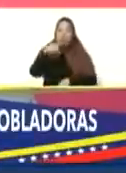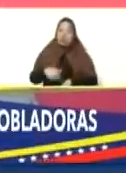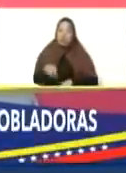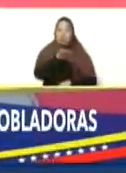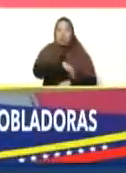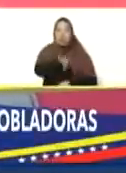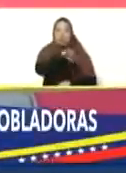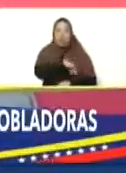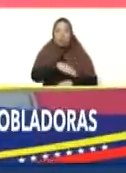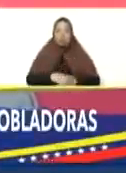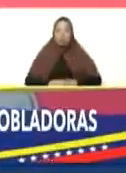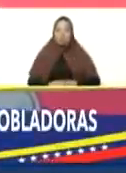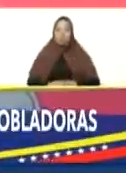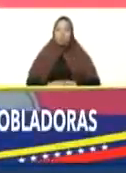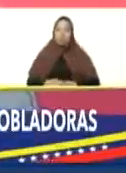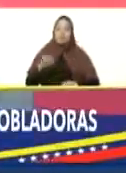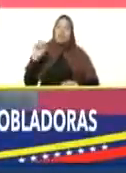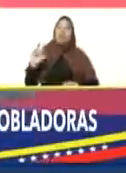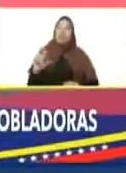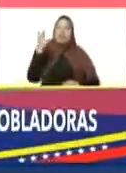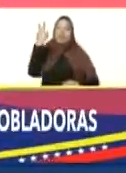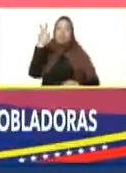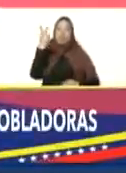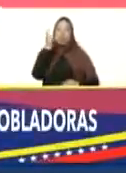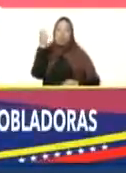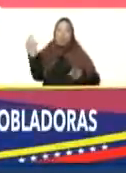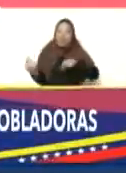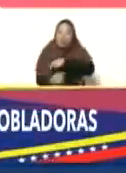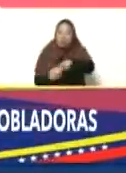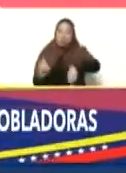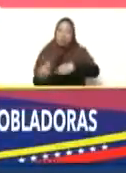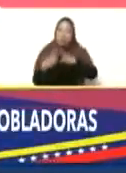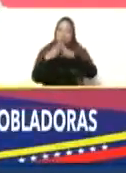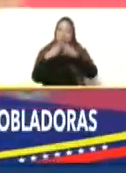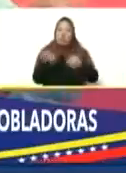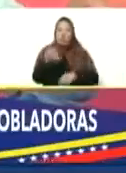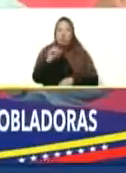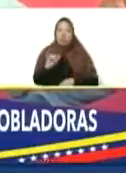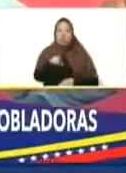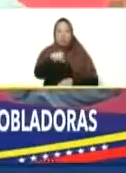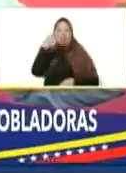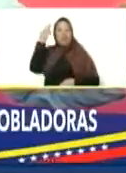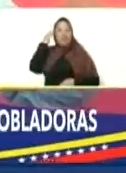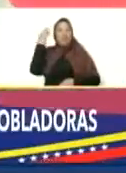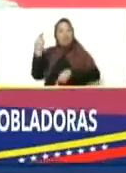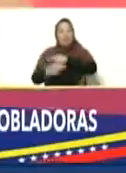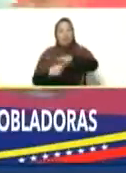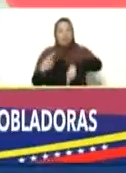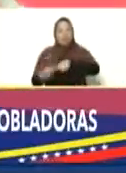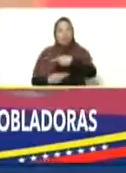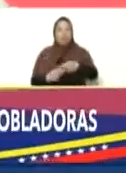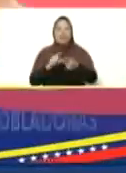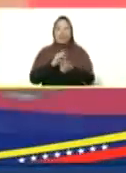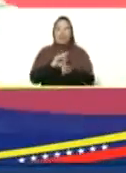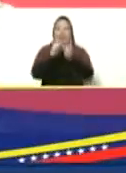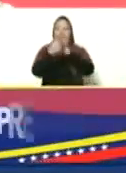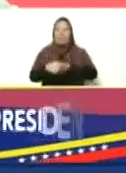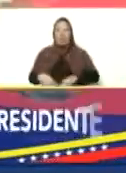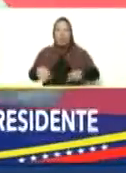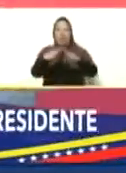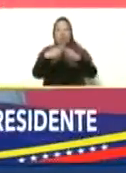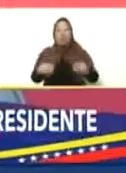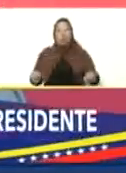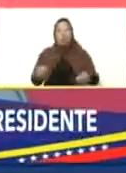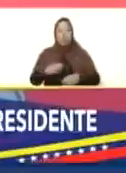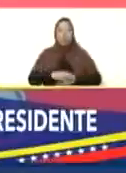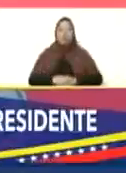socialismo y en tercer lugar revolucionar todo lo que tenga que ser revolucionario cambiar todo lo que tenga que